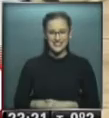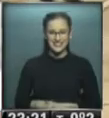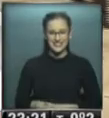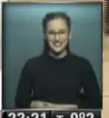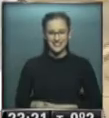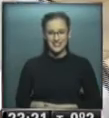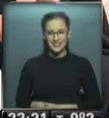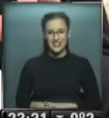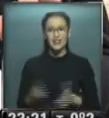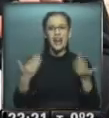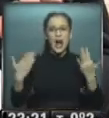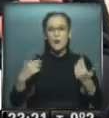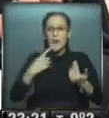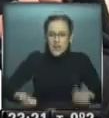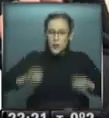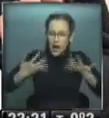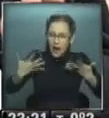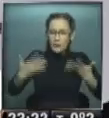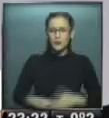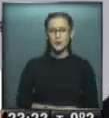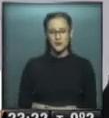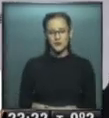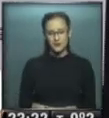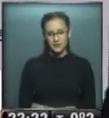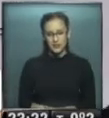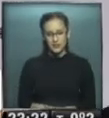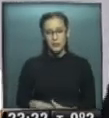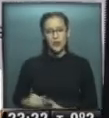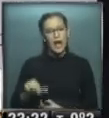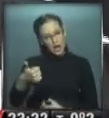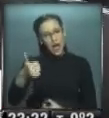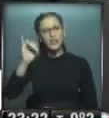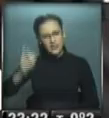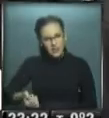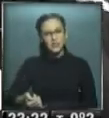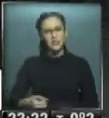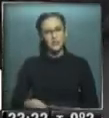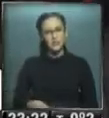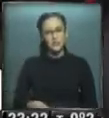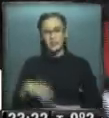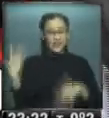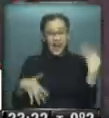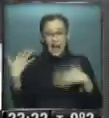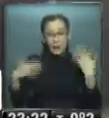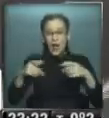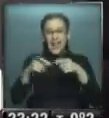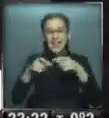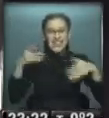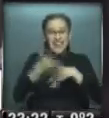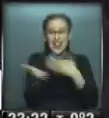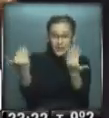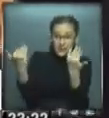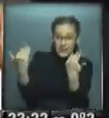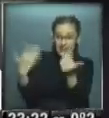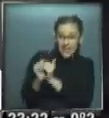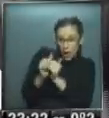Listo, vamos River, Y vamos a ganarle a los bosteros que nos vienen y nosotros venimos. Bueno, vamos a sacar la entrada, dale,